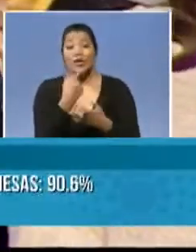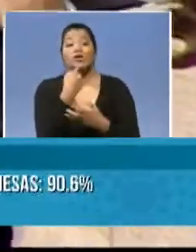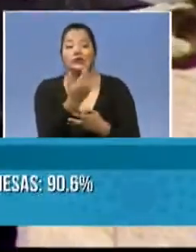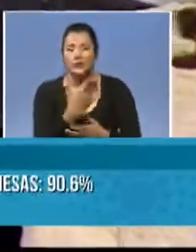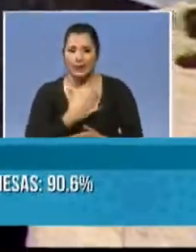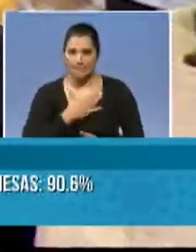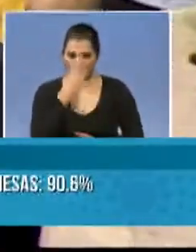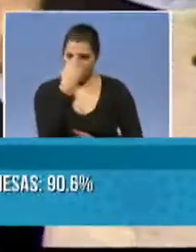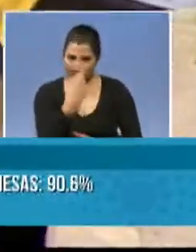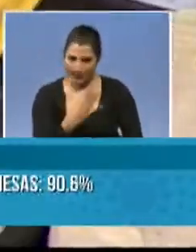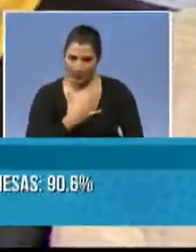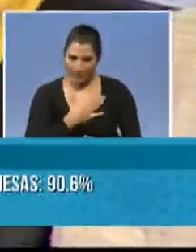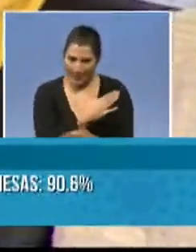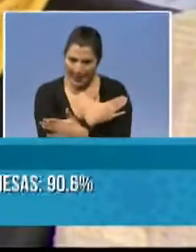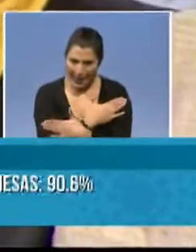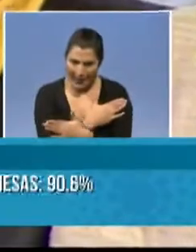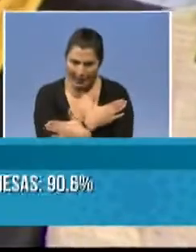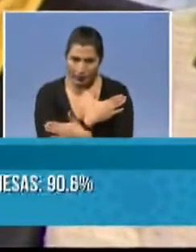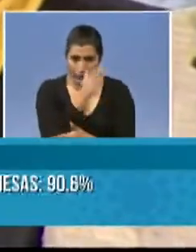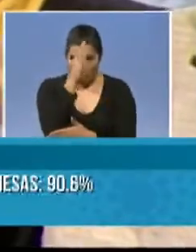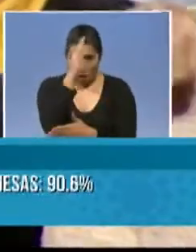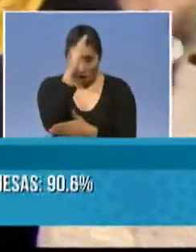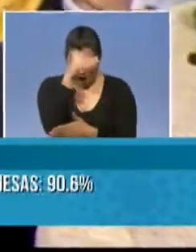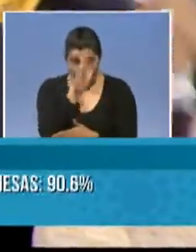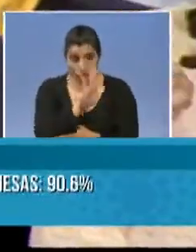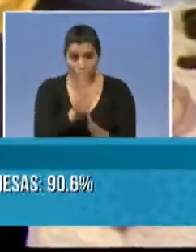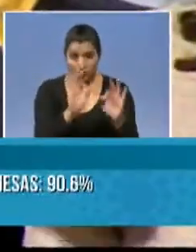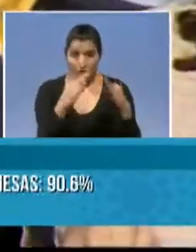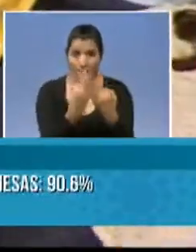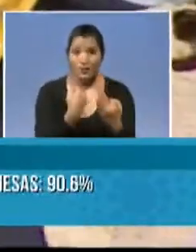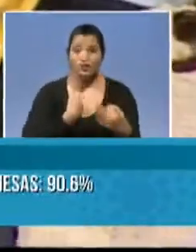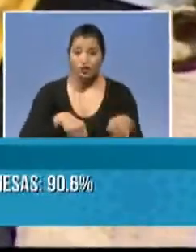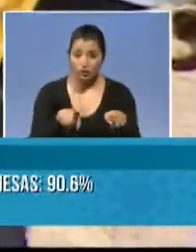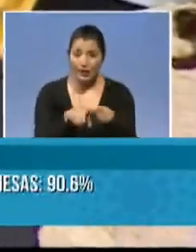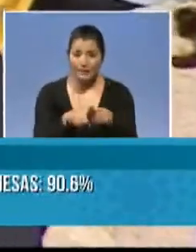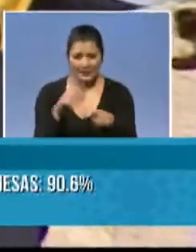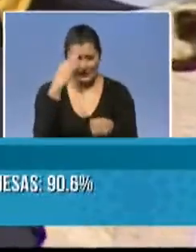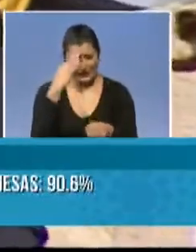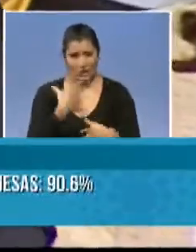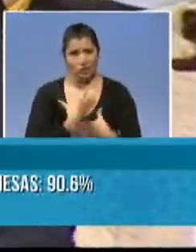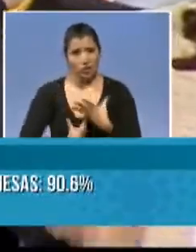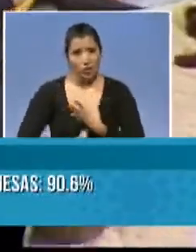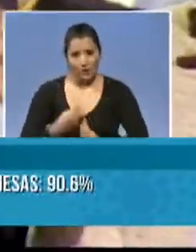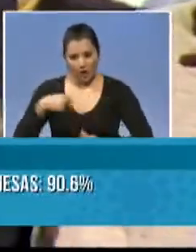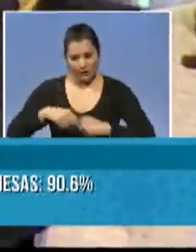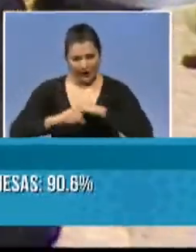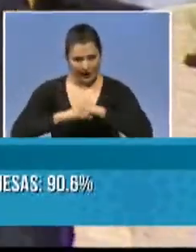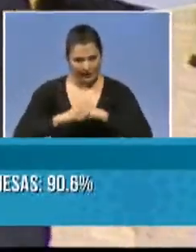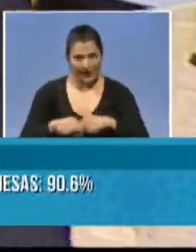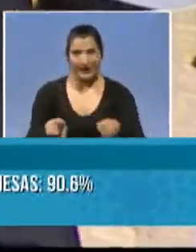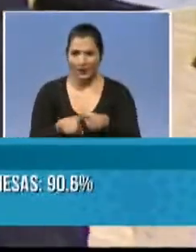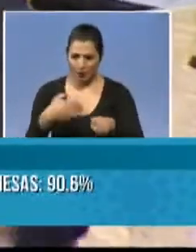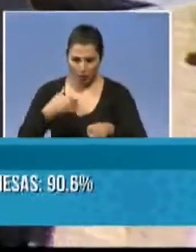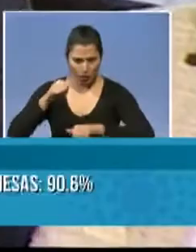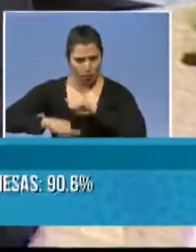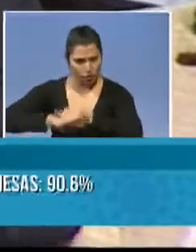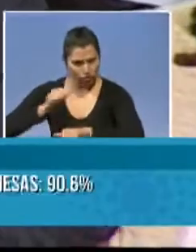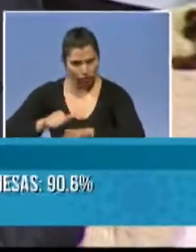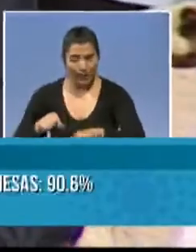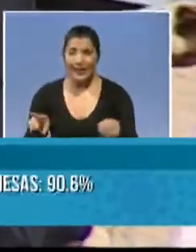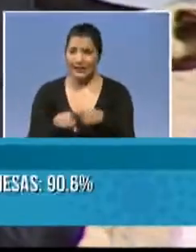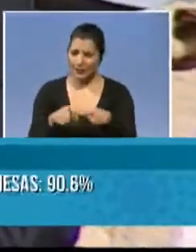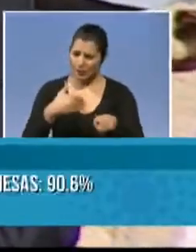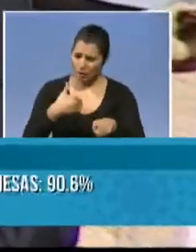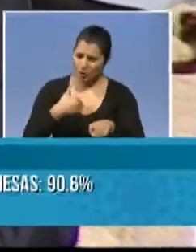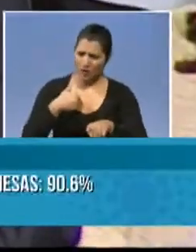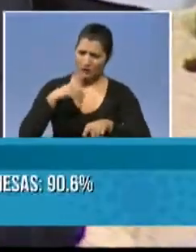respeto, mi cariño a don Carlos y a su familia, que sé que también sufrieron en esta campaña política, que también tuvieron que luchar, que también tuvieron